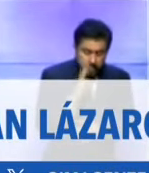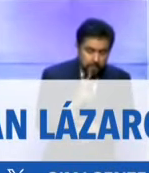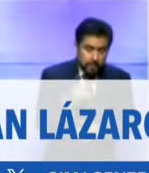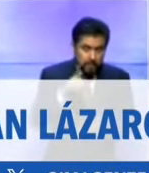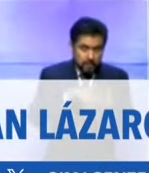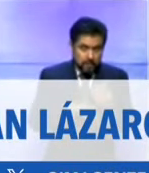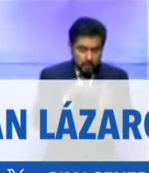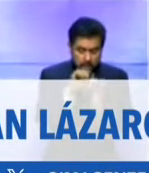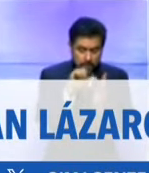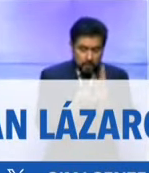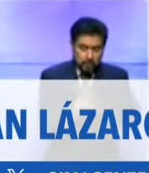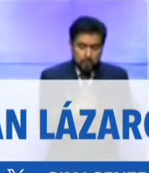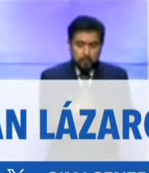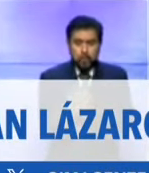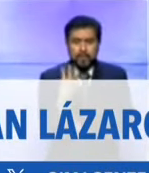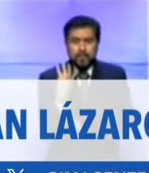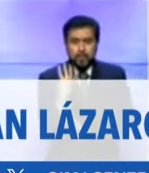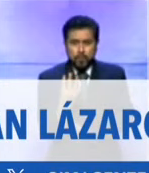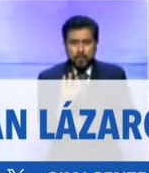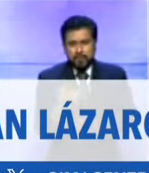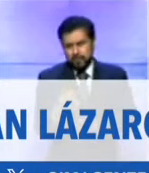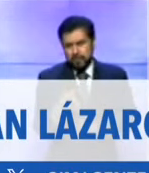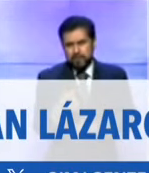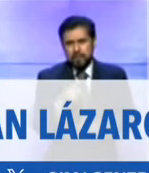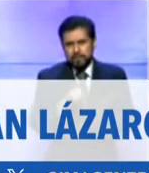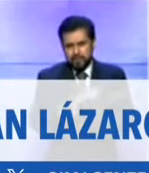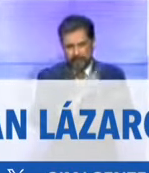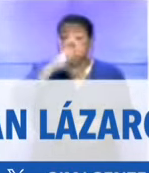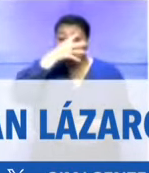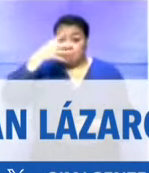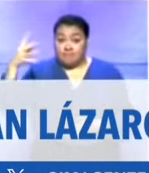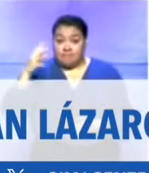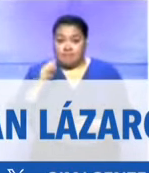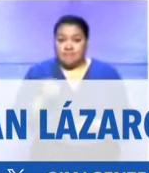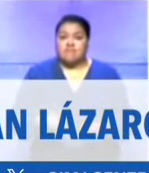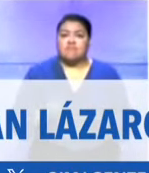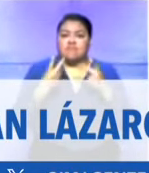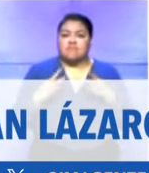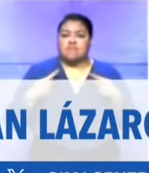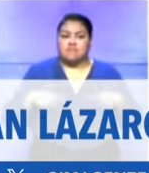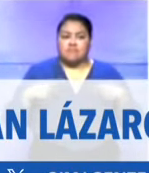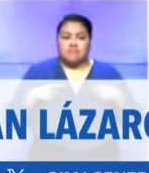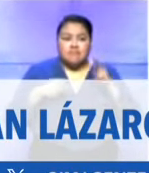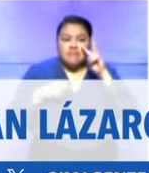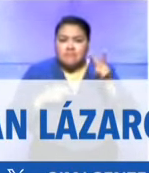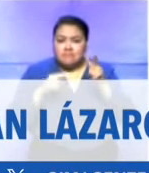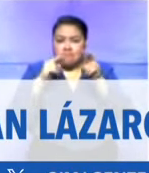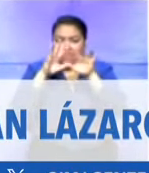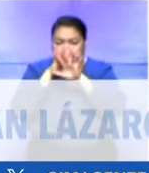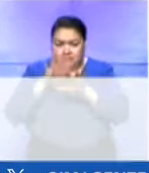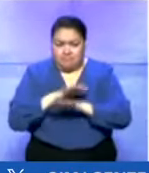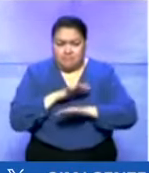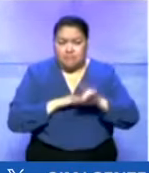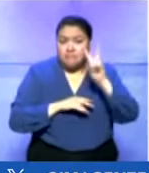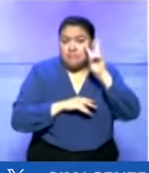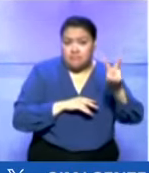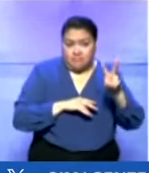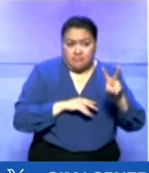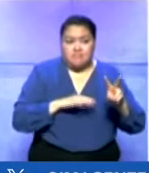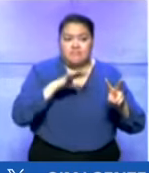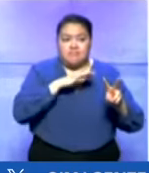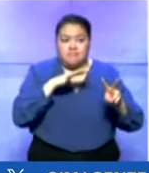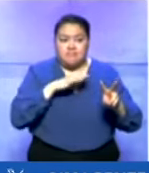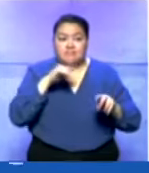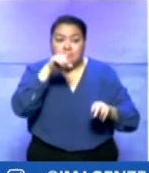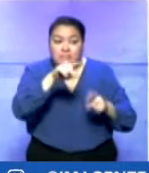esta forma 73.8 por de la representación la magistrada presidenta Mónica Soto y los magistrados reyes Rodríguez Felipe de la mata Y Felipe